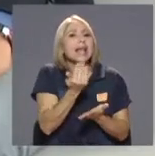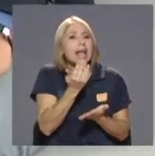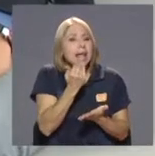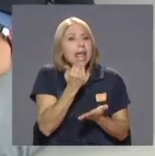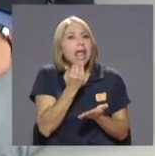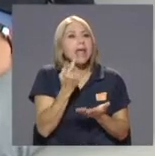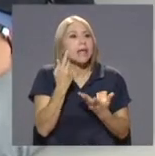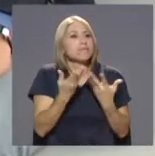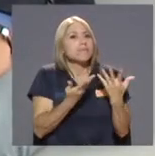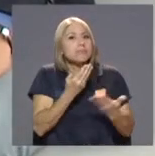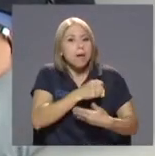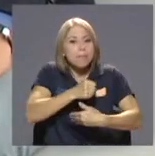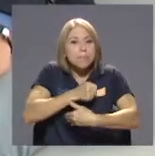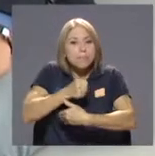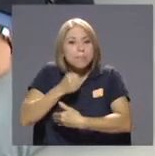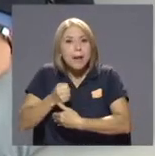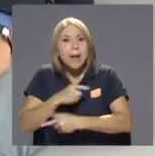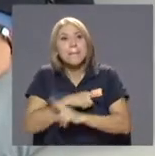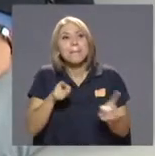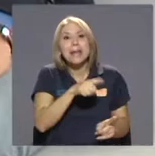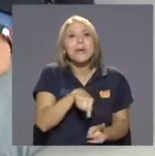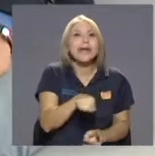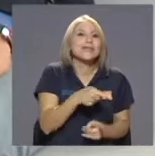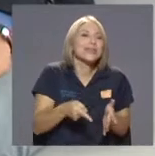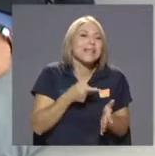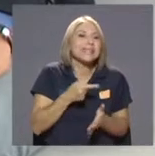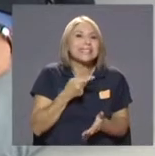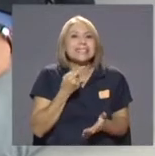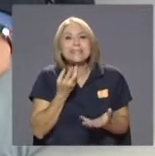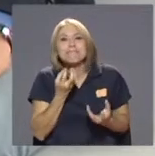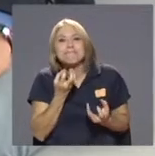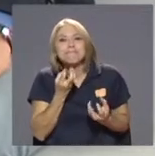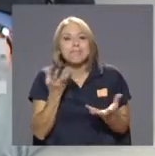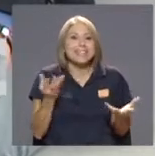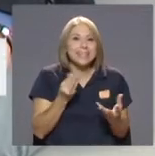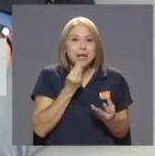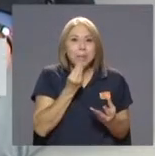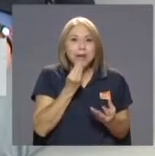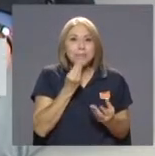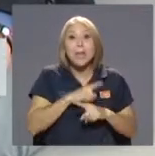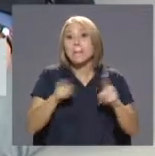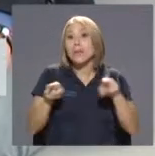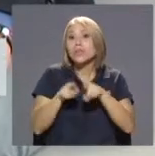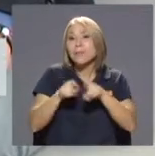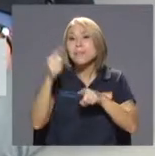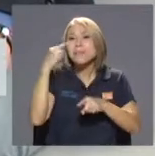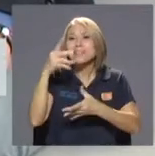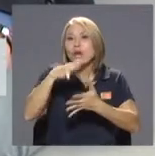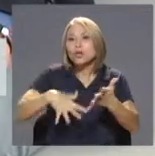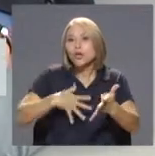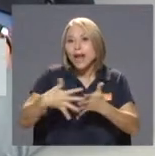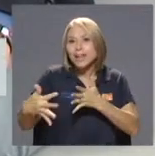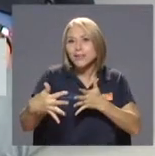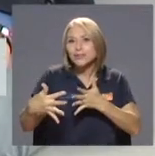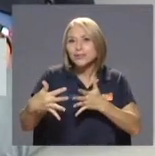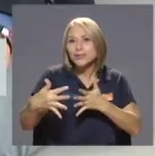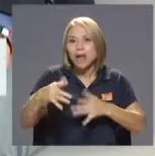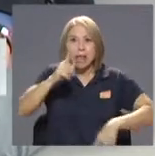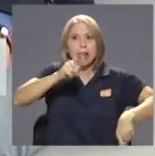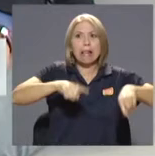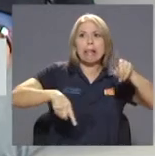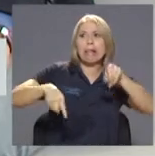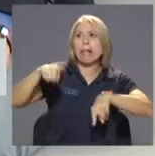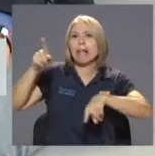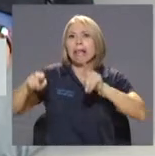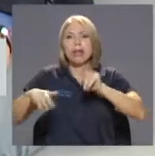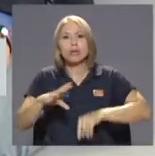golosos, pero tomemos en cuenta también los horarios, o sea, la locura de horarios que a veces tienen los policías, a uno mismo le pasa, ¿verdad? Cuando uno se les ajustan los horarios, empieza a